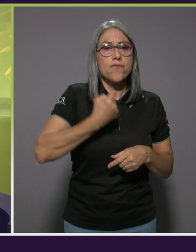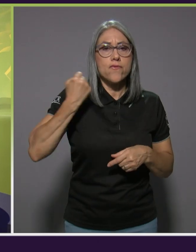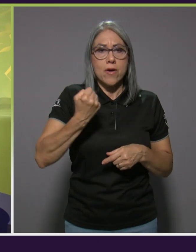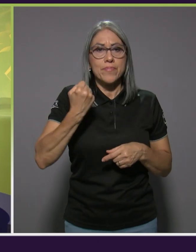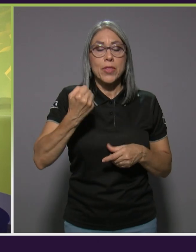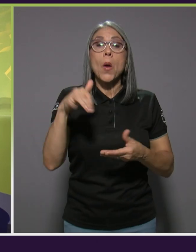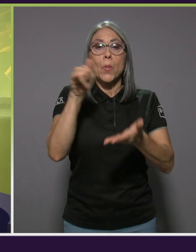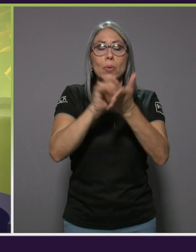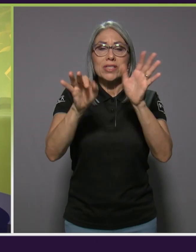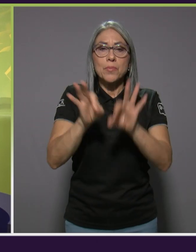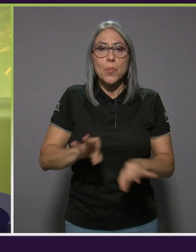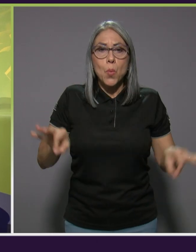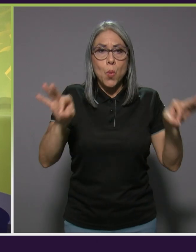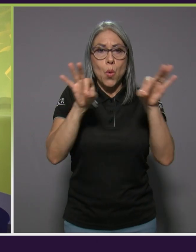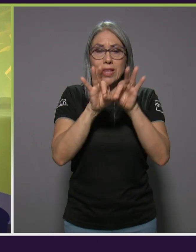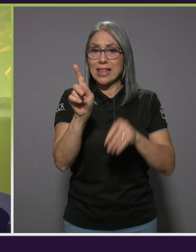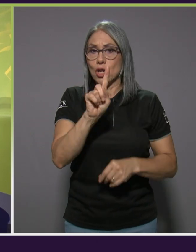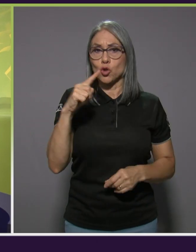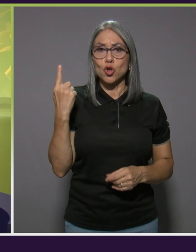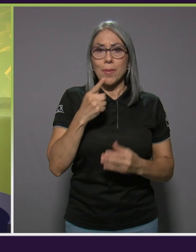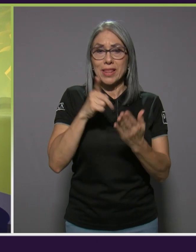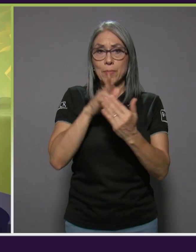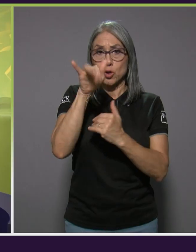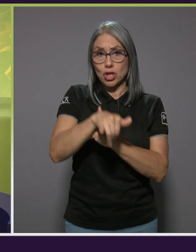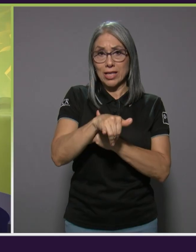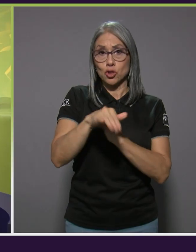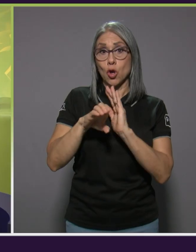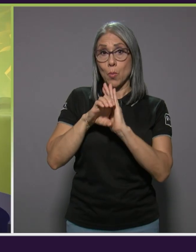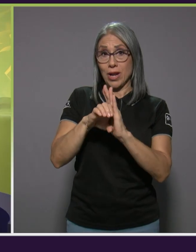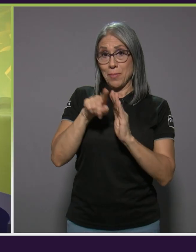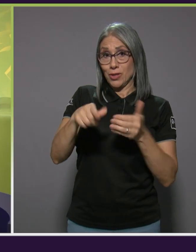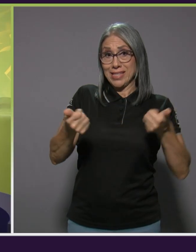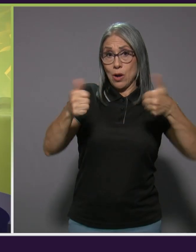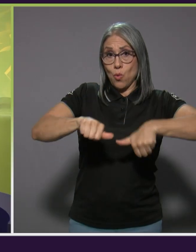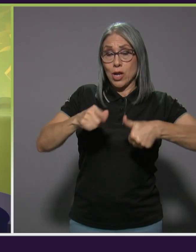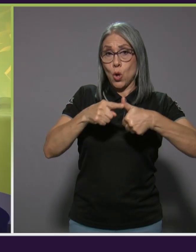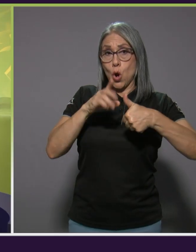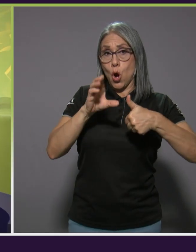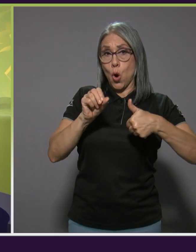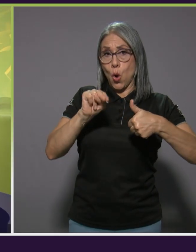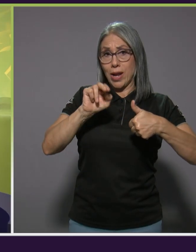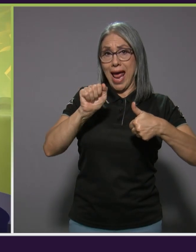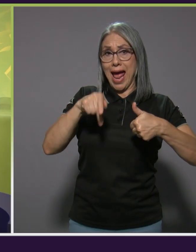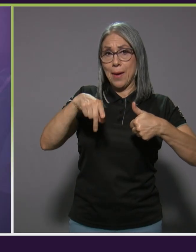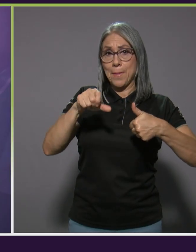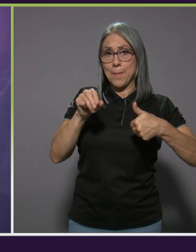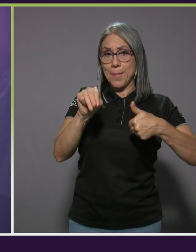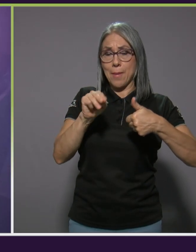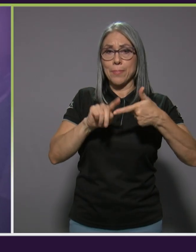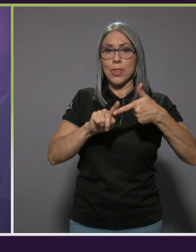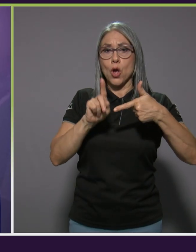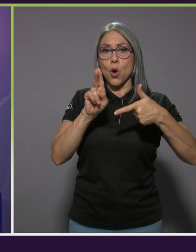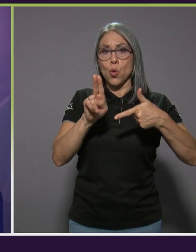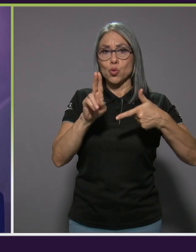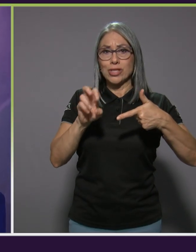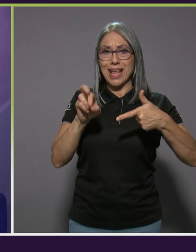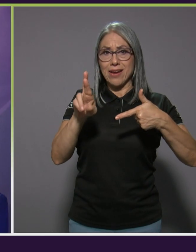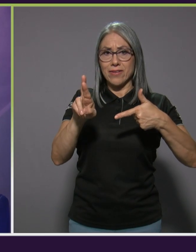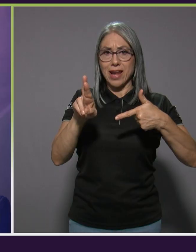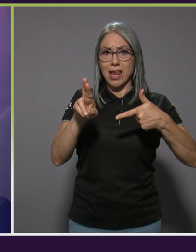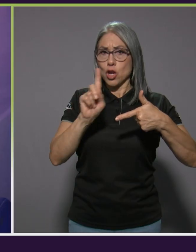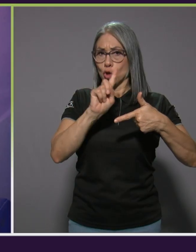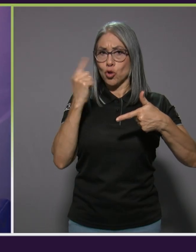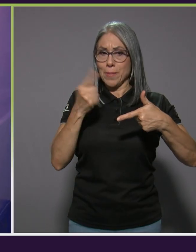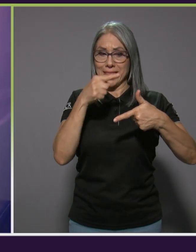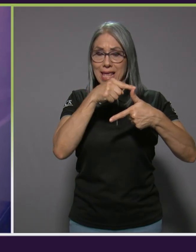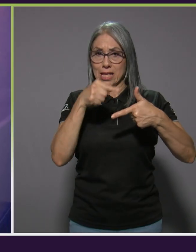solamente de los proyectos como el del CONAPAM-UCR, sino de la importancia de que la sociedad,